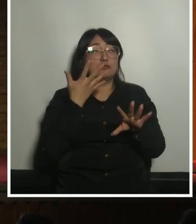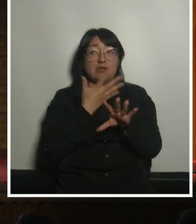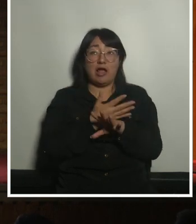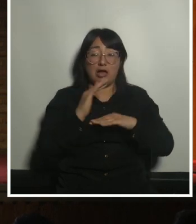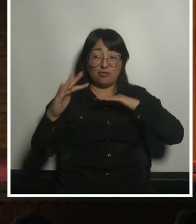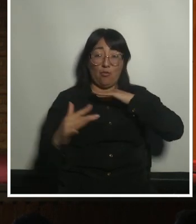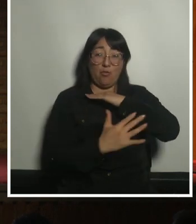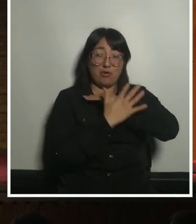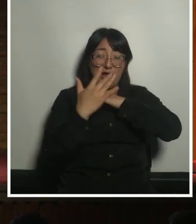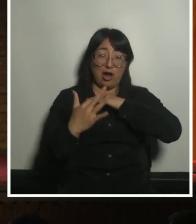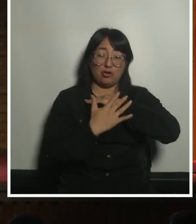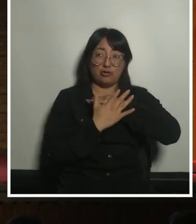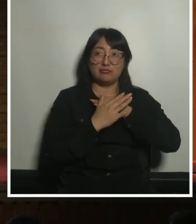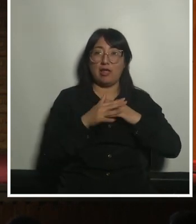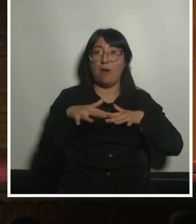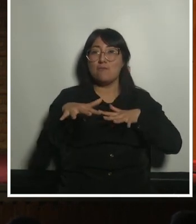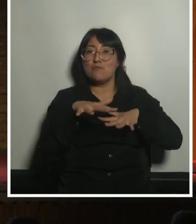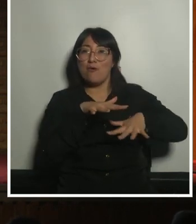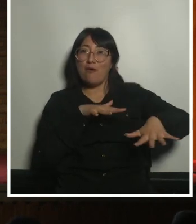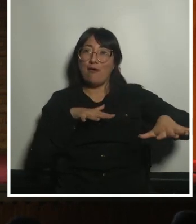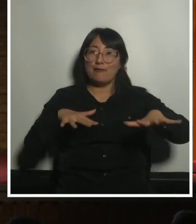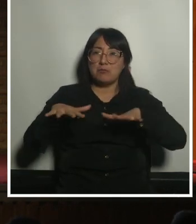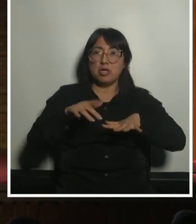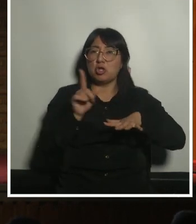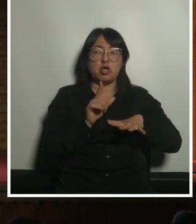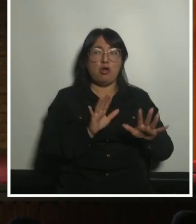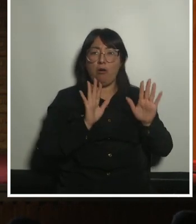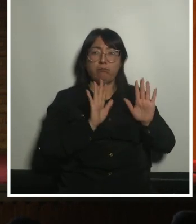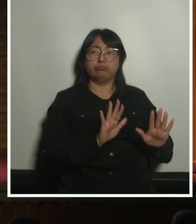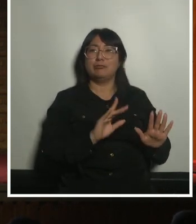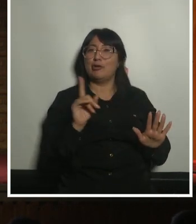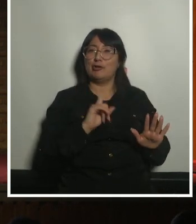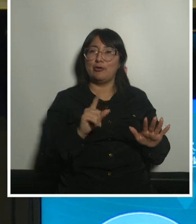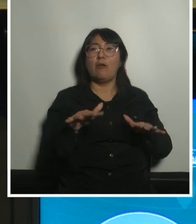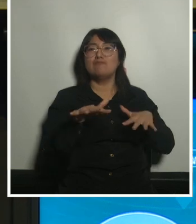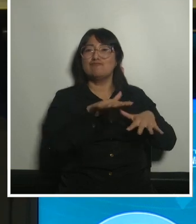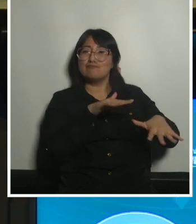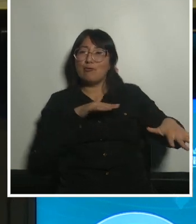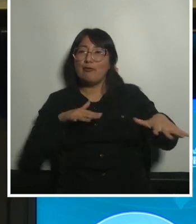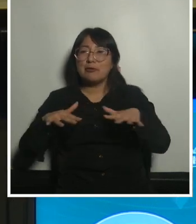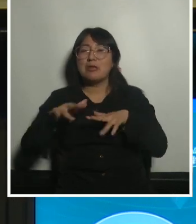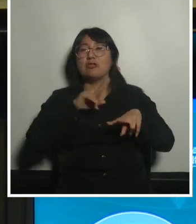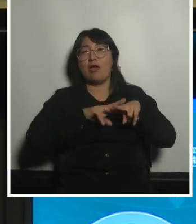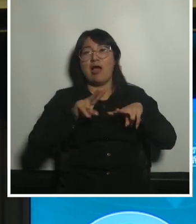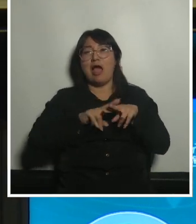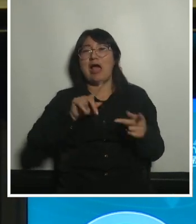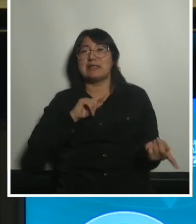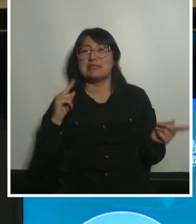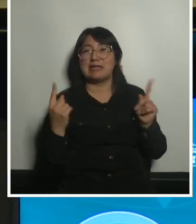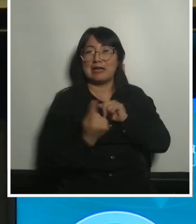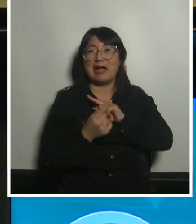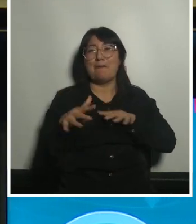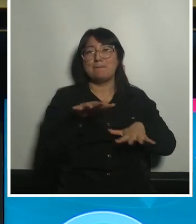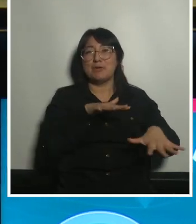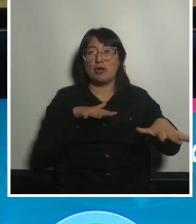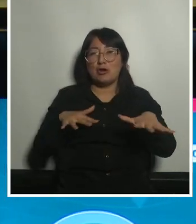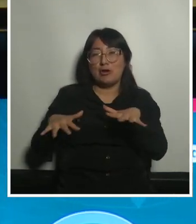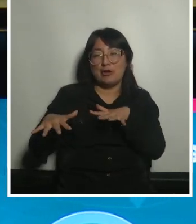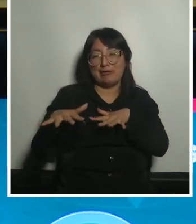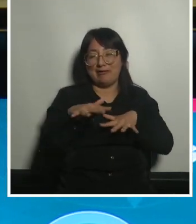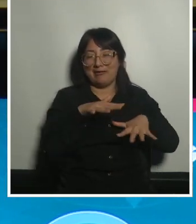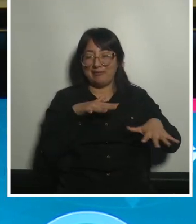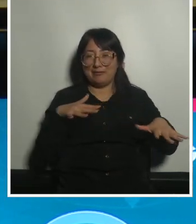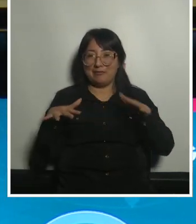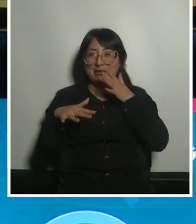todo el rato, no es una costa calma, es una costa que hace cambios muy rápido, que los alzamientos nos cambian también